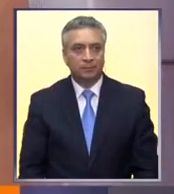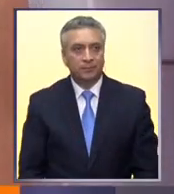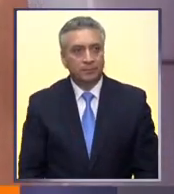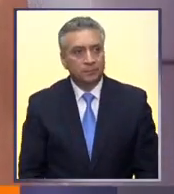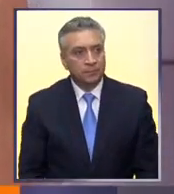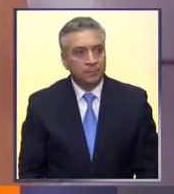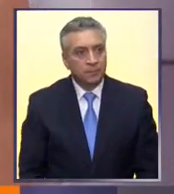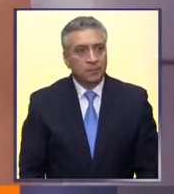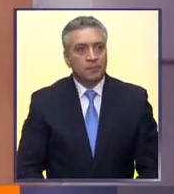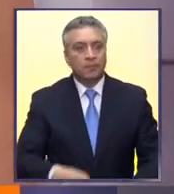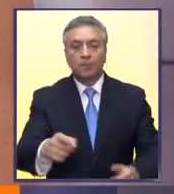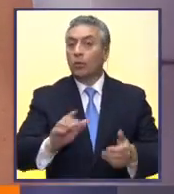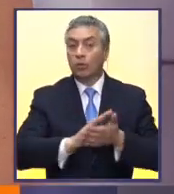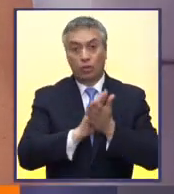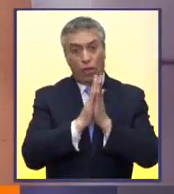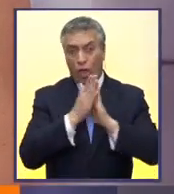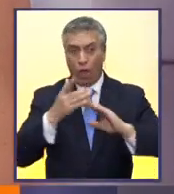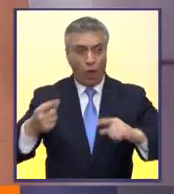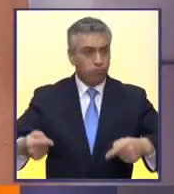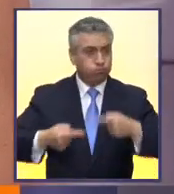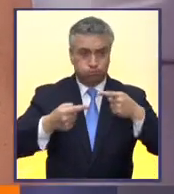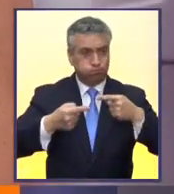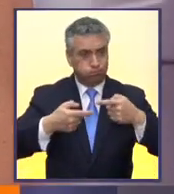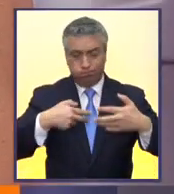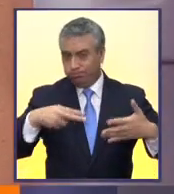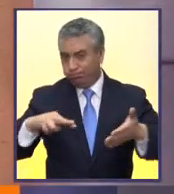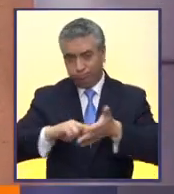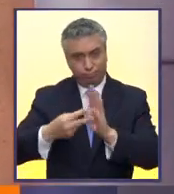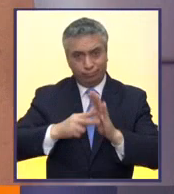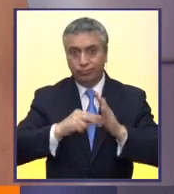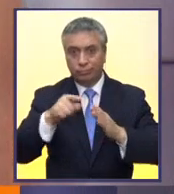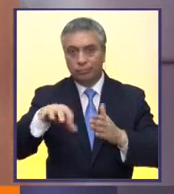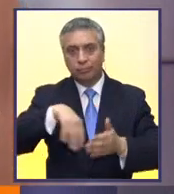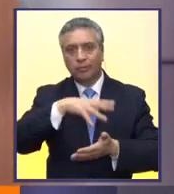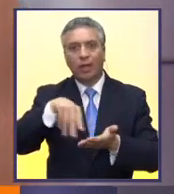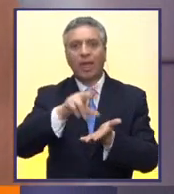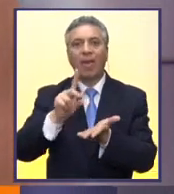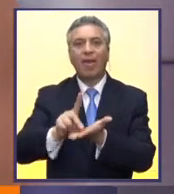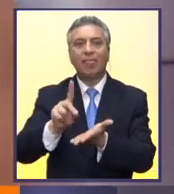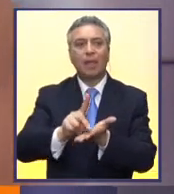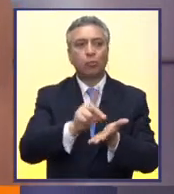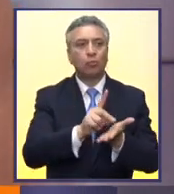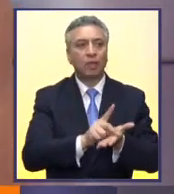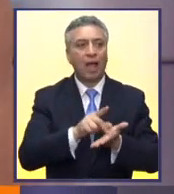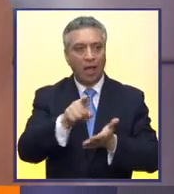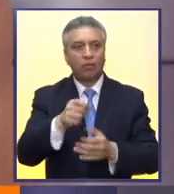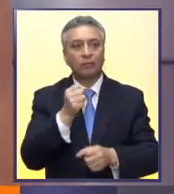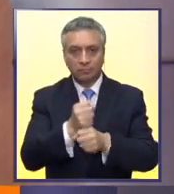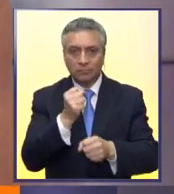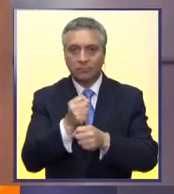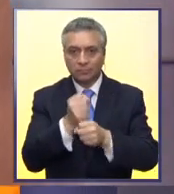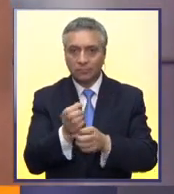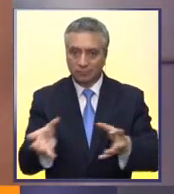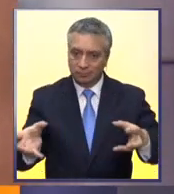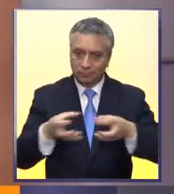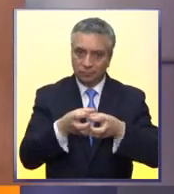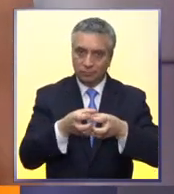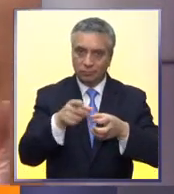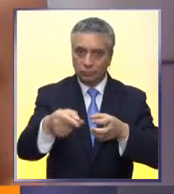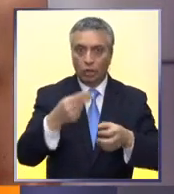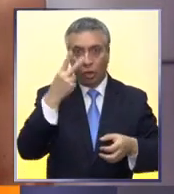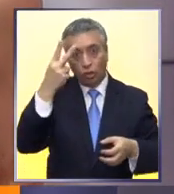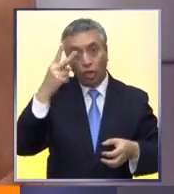En toda una polémica se ha transformado la decisión de la Cámara de Diputados de agrupar el trabajo legislativo de la semana en dos